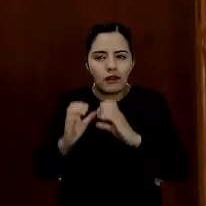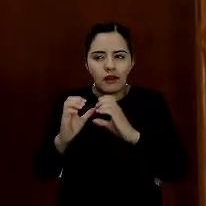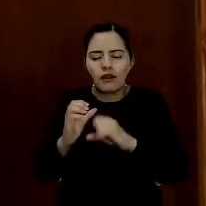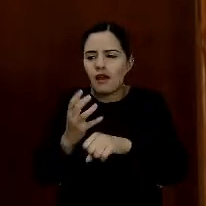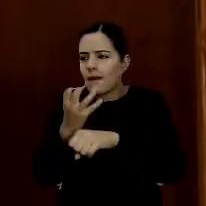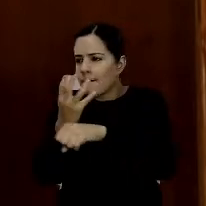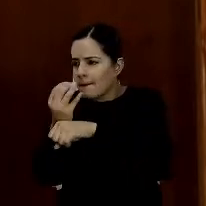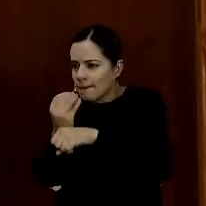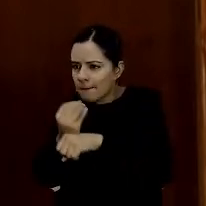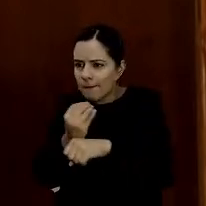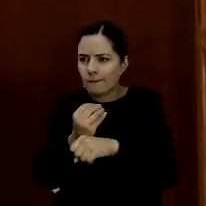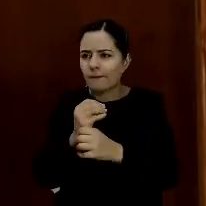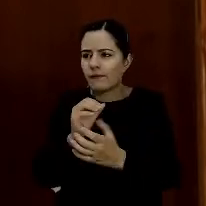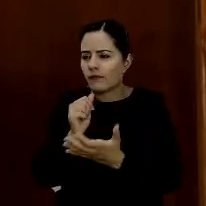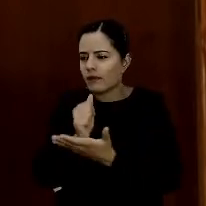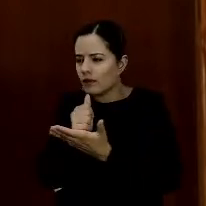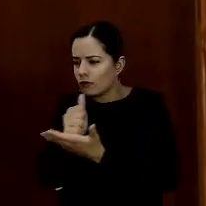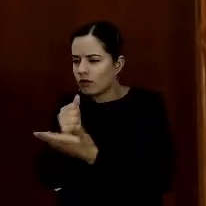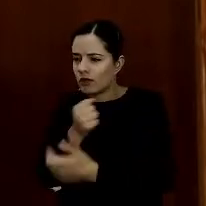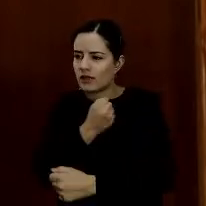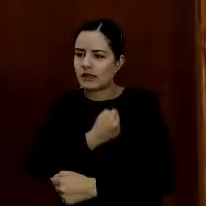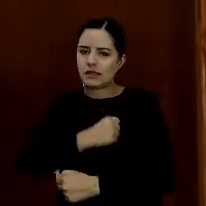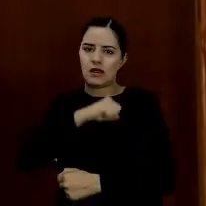compatibles y vivir en armonía con ella.